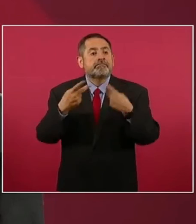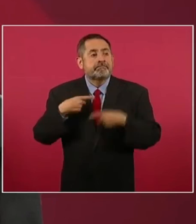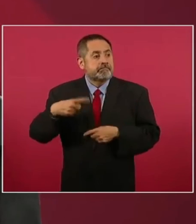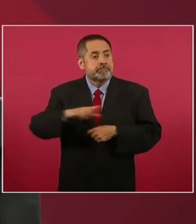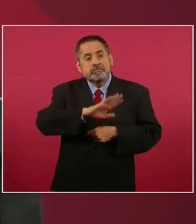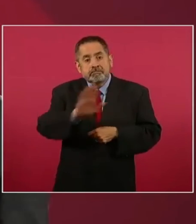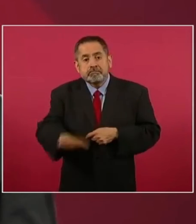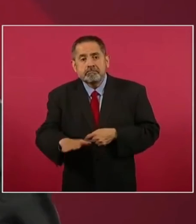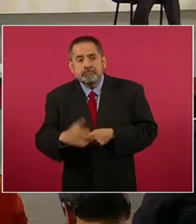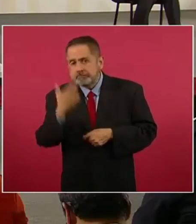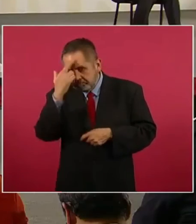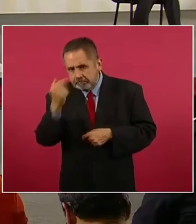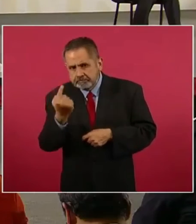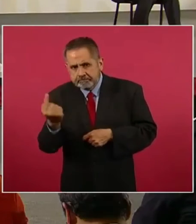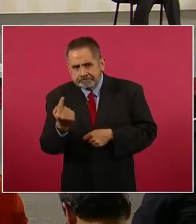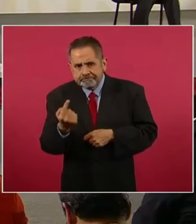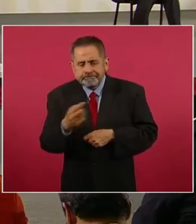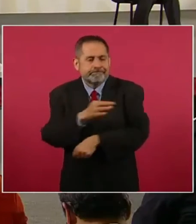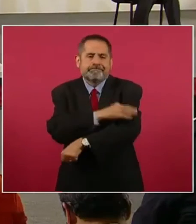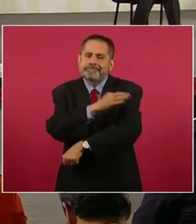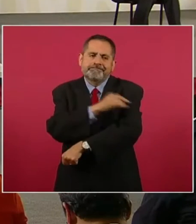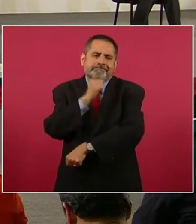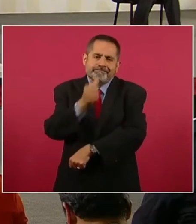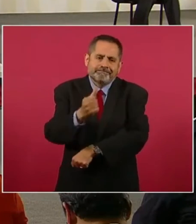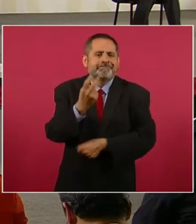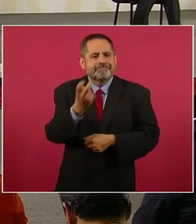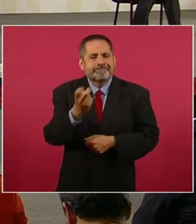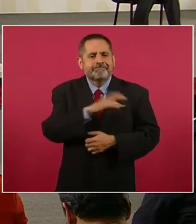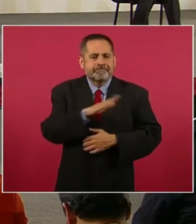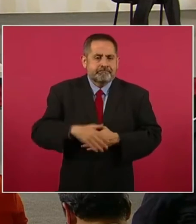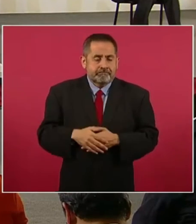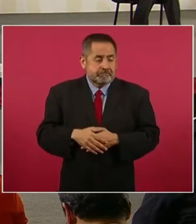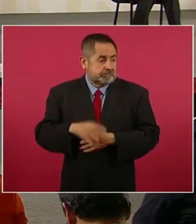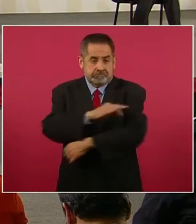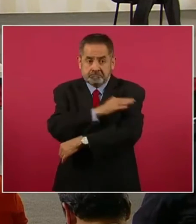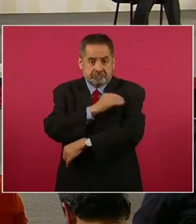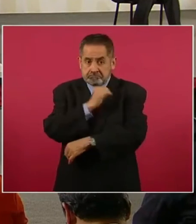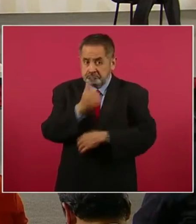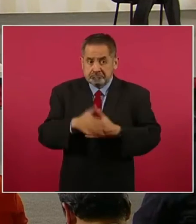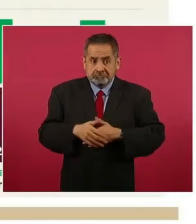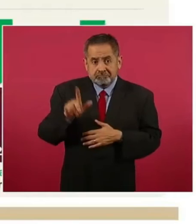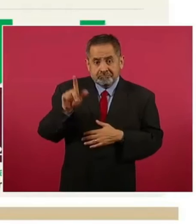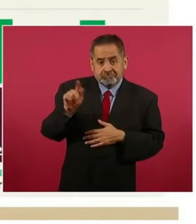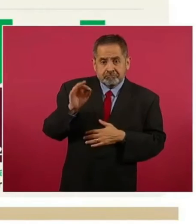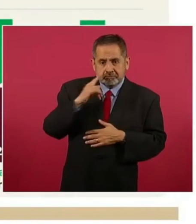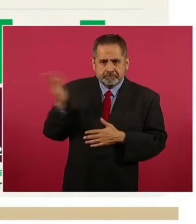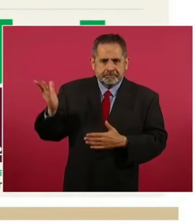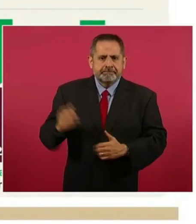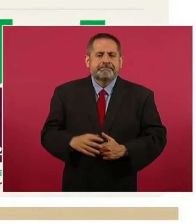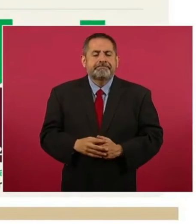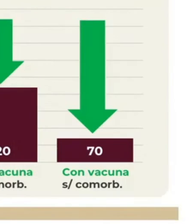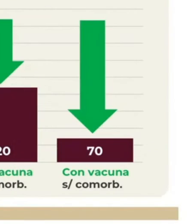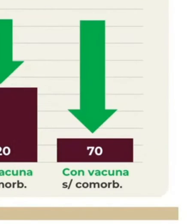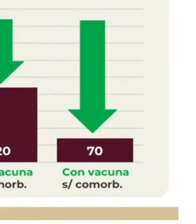se habían vacunado. Lo podemos ver del lado izquierdo, personas sin vacunar, 70%, 7 de cada